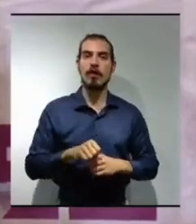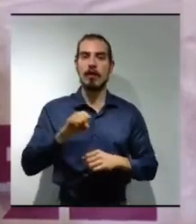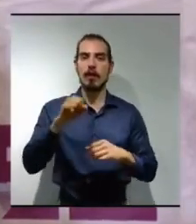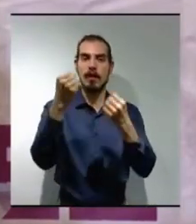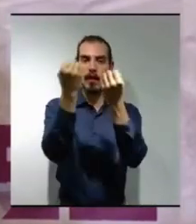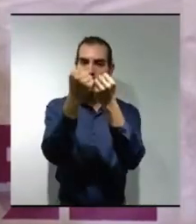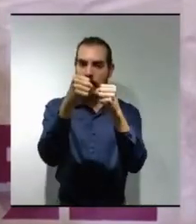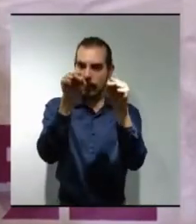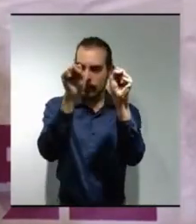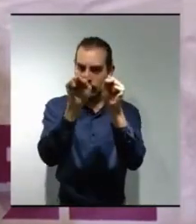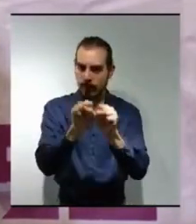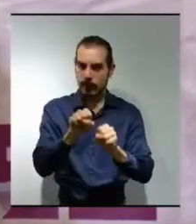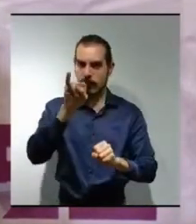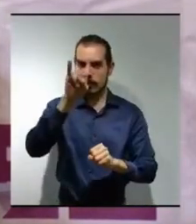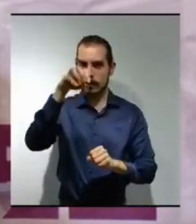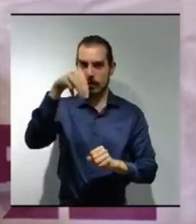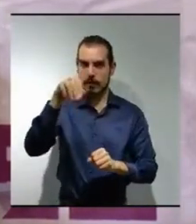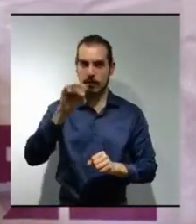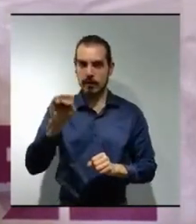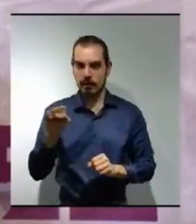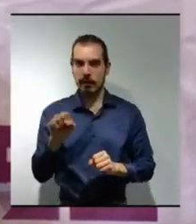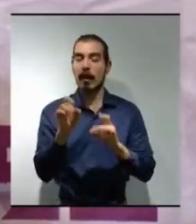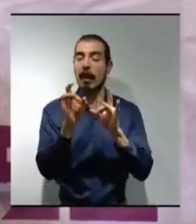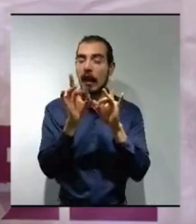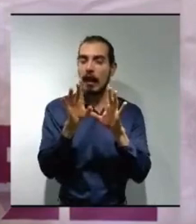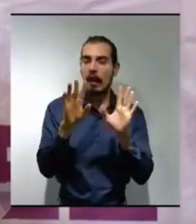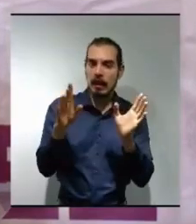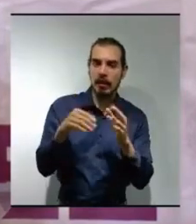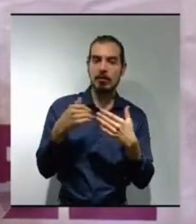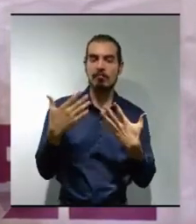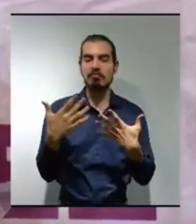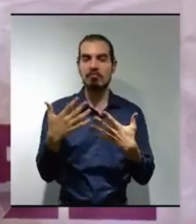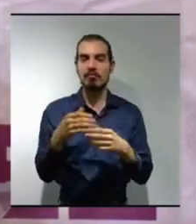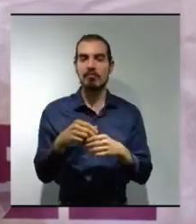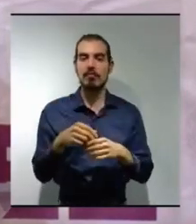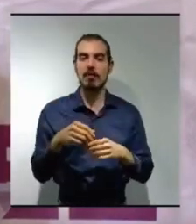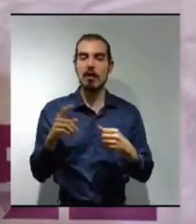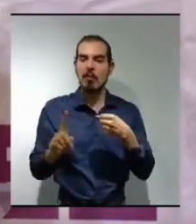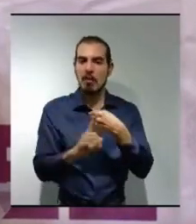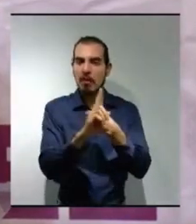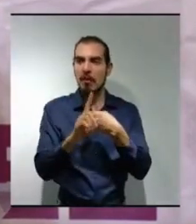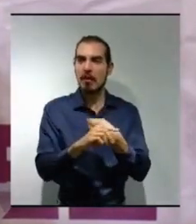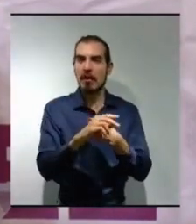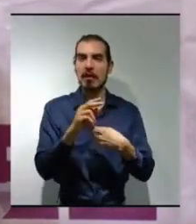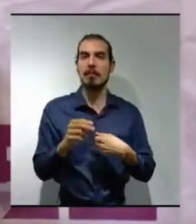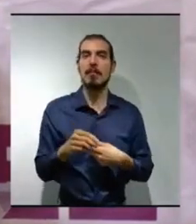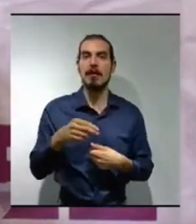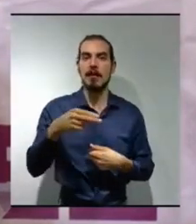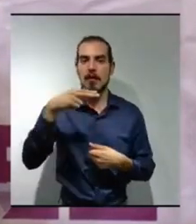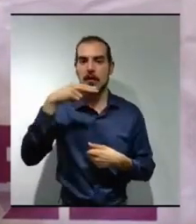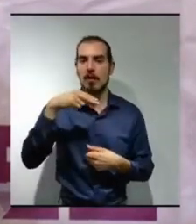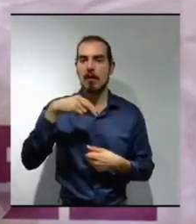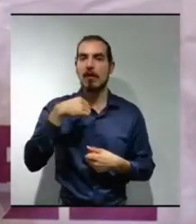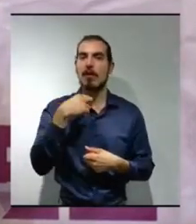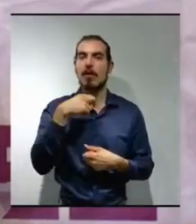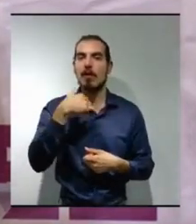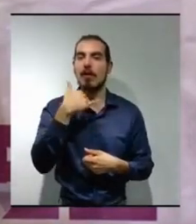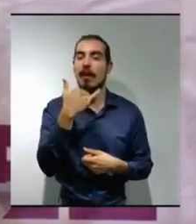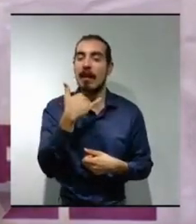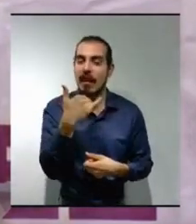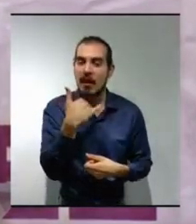Seguro Social, por si hay algún error en lo que viene siendo su número de seguro social o tienen alguna duda con su